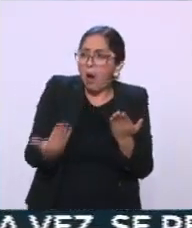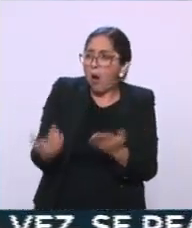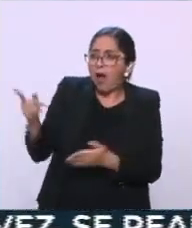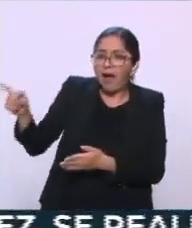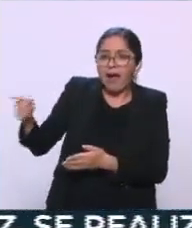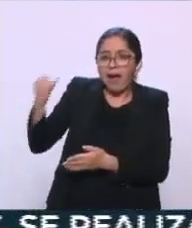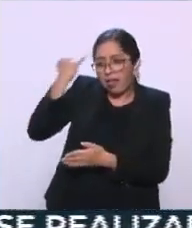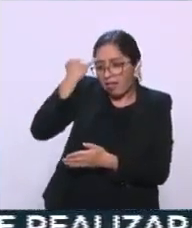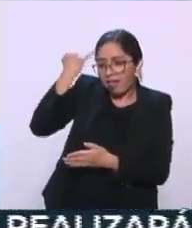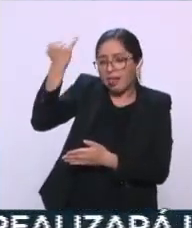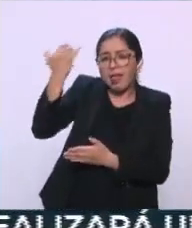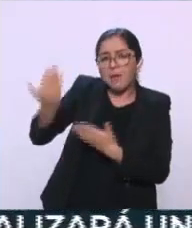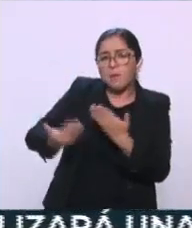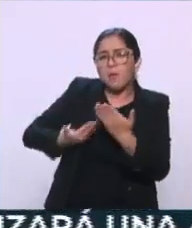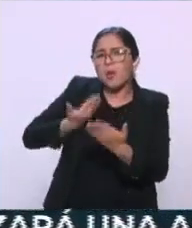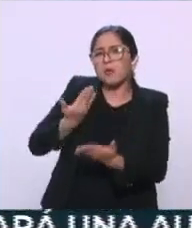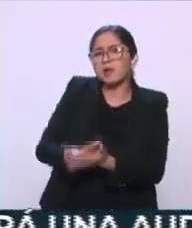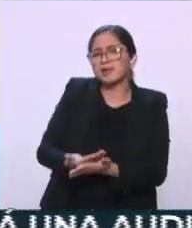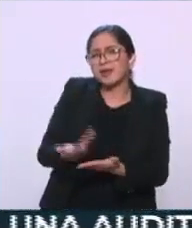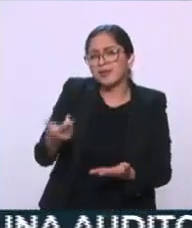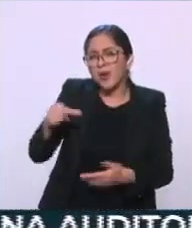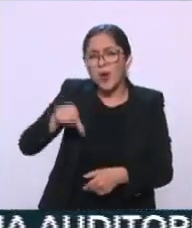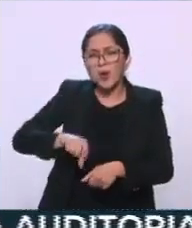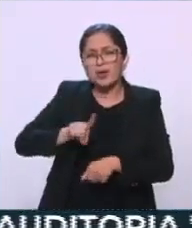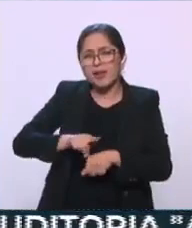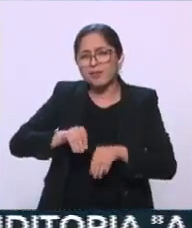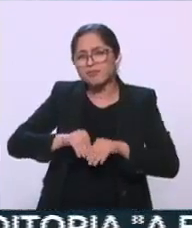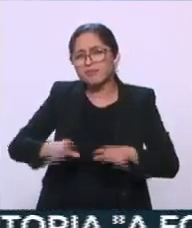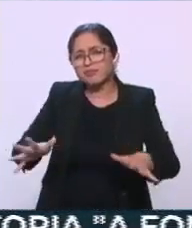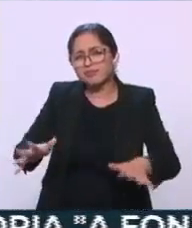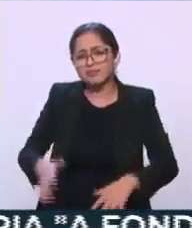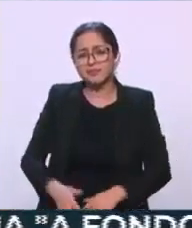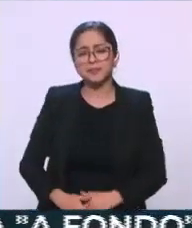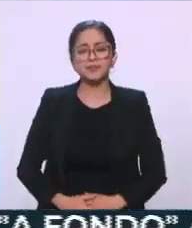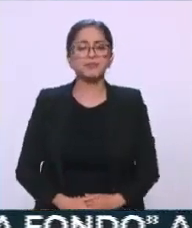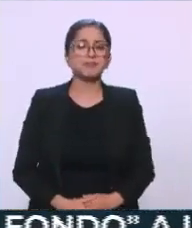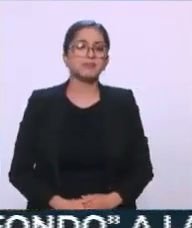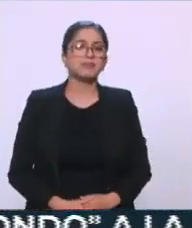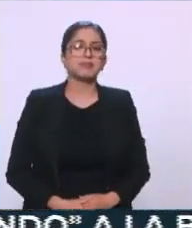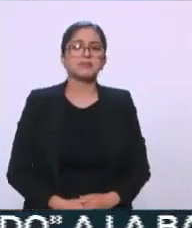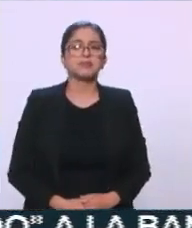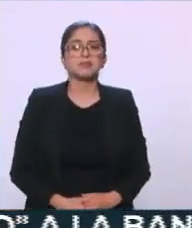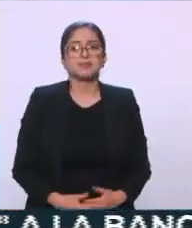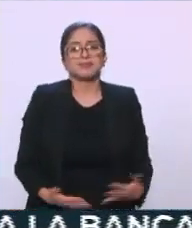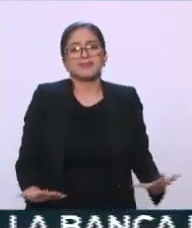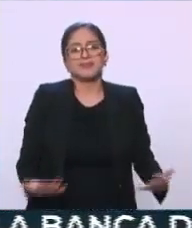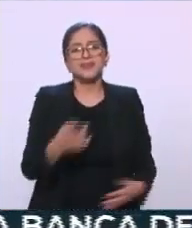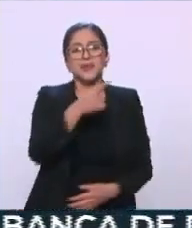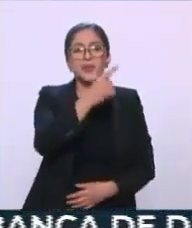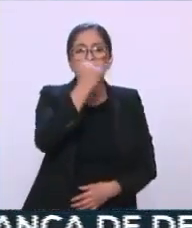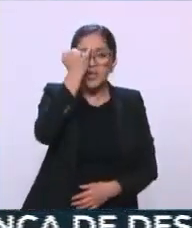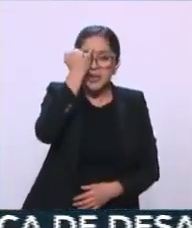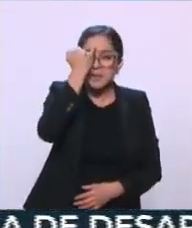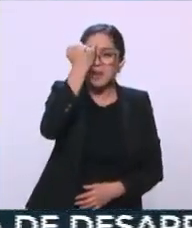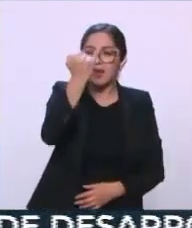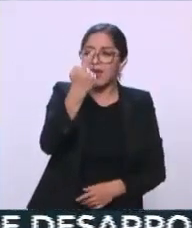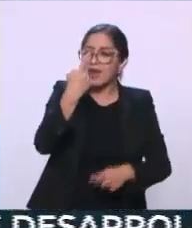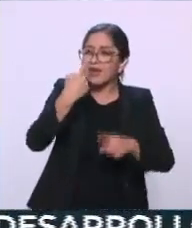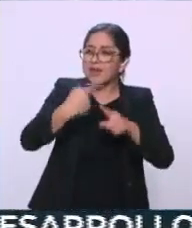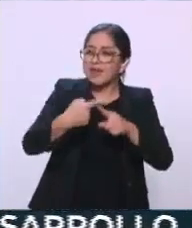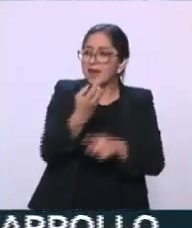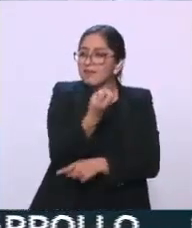Claro, bueno, yo creo que lo primero que hay que hacer es imaginarse frente a quién estamos, ¿verdad? Este grupo